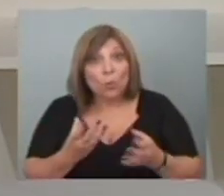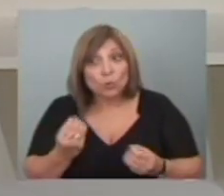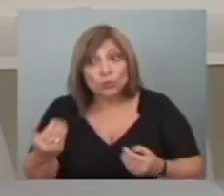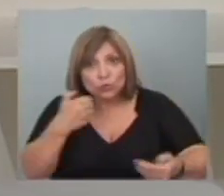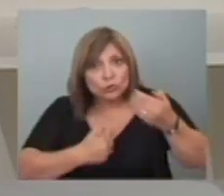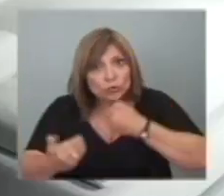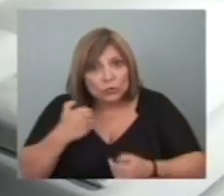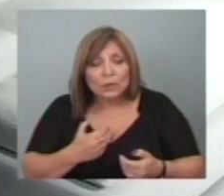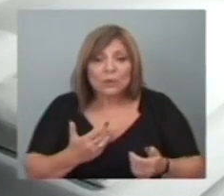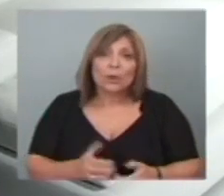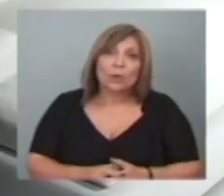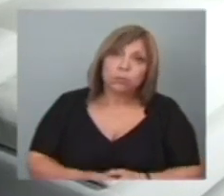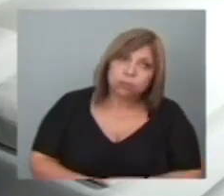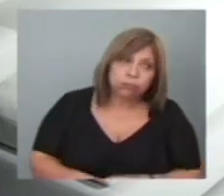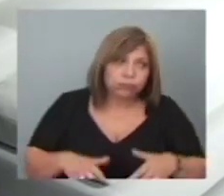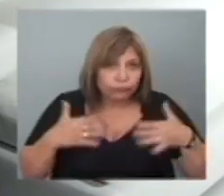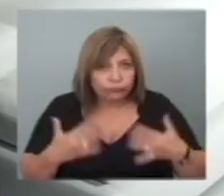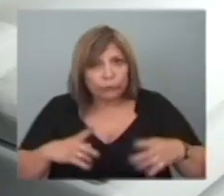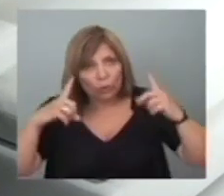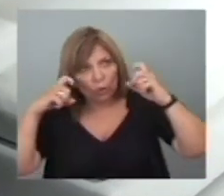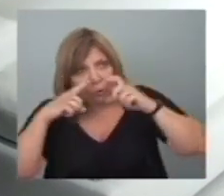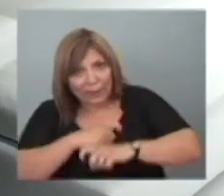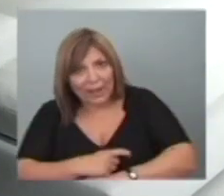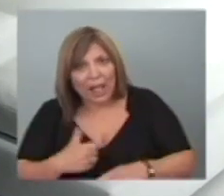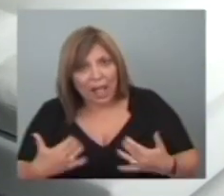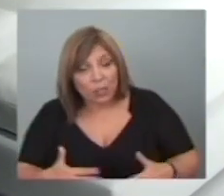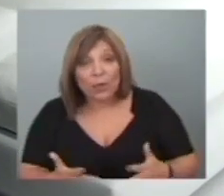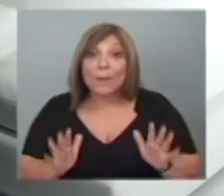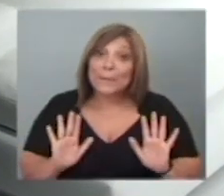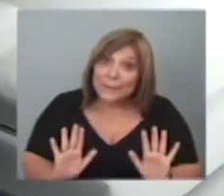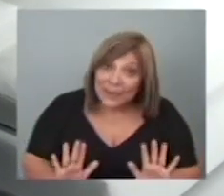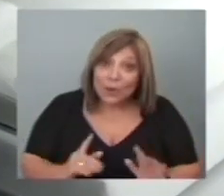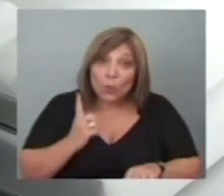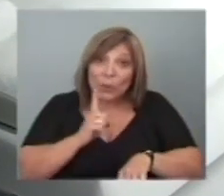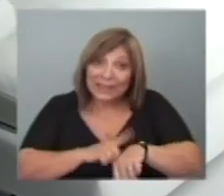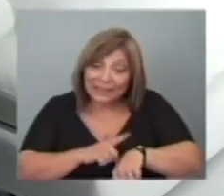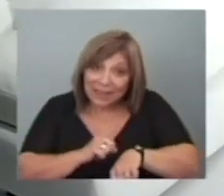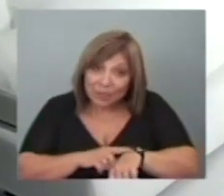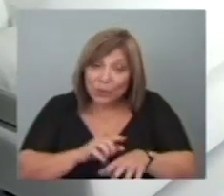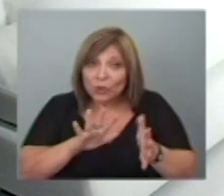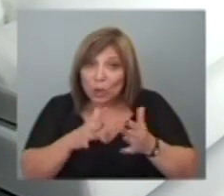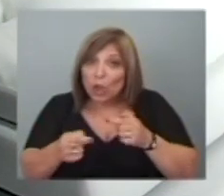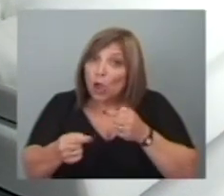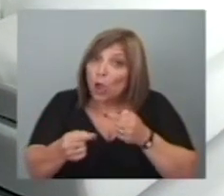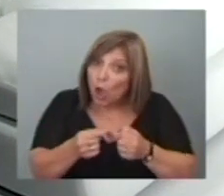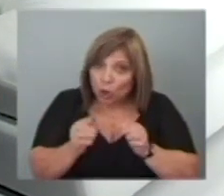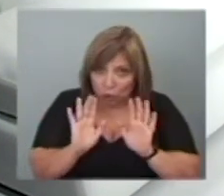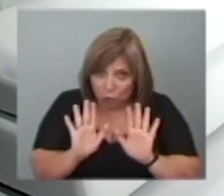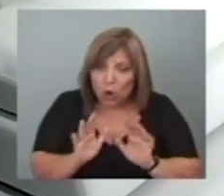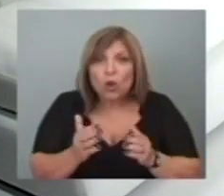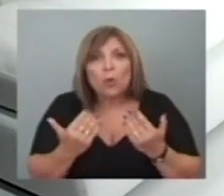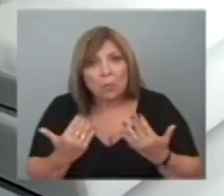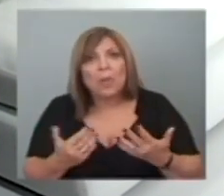vernos dice, puf, qué complicado que es todo esto. Pero con un tiempo relativamente corto,